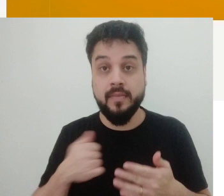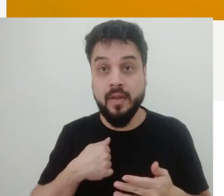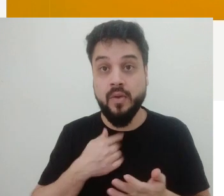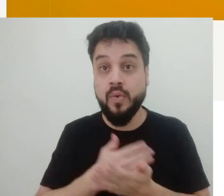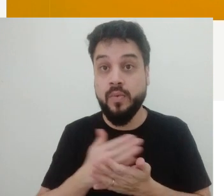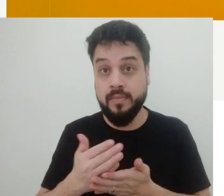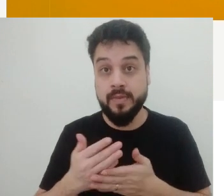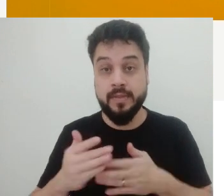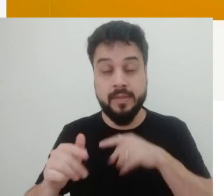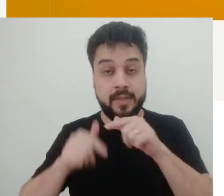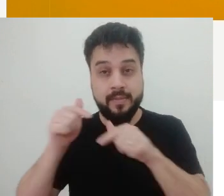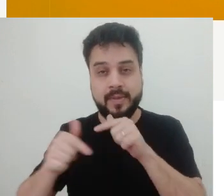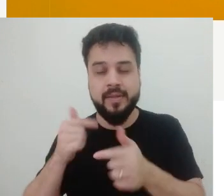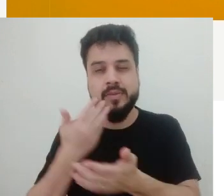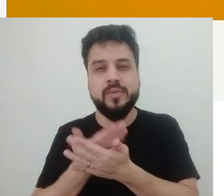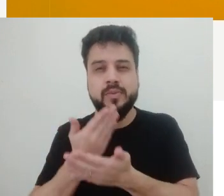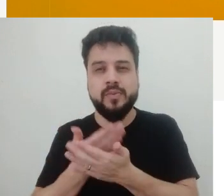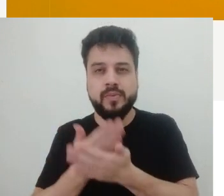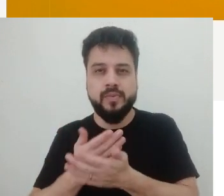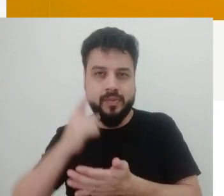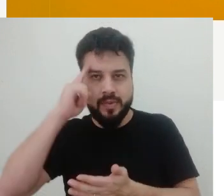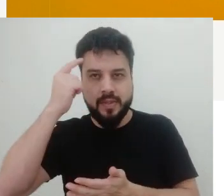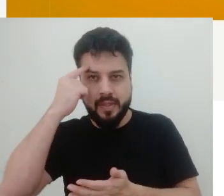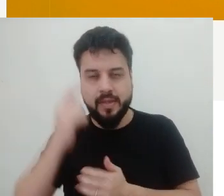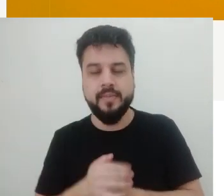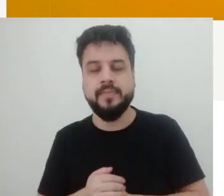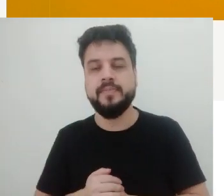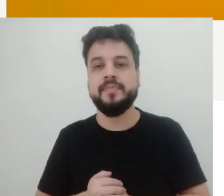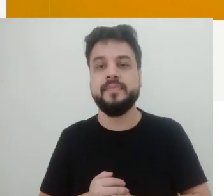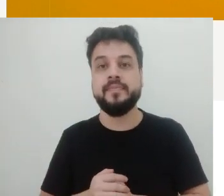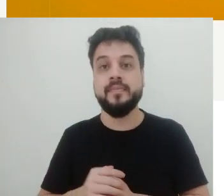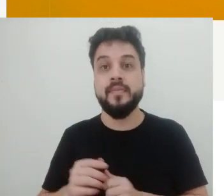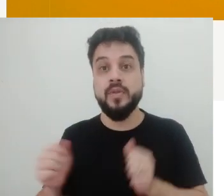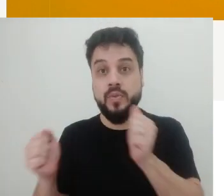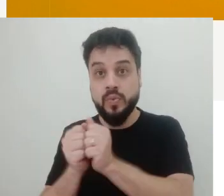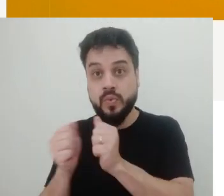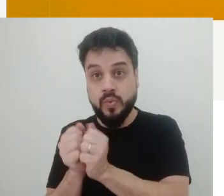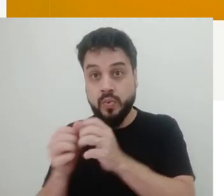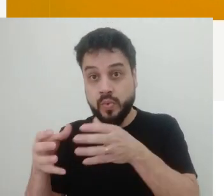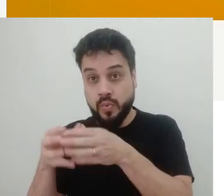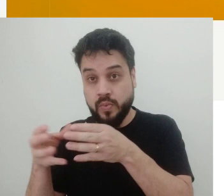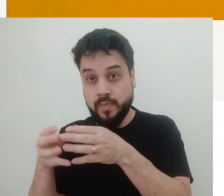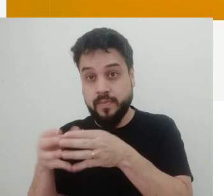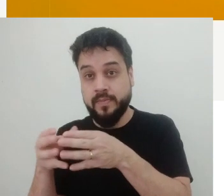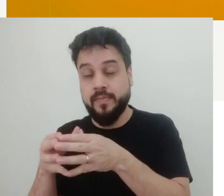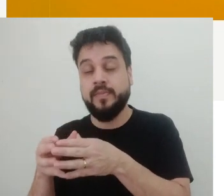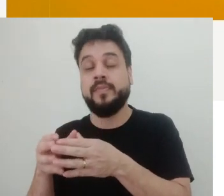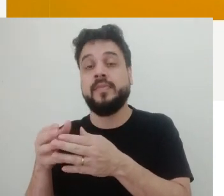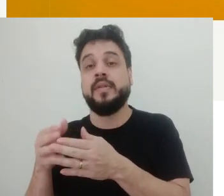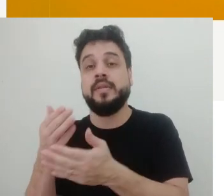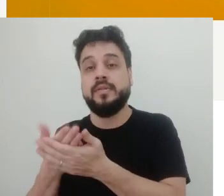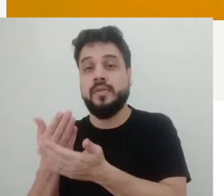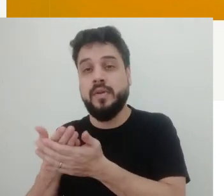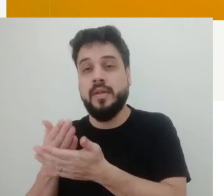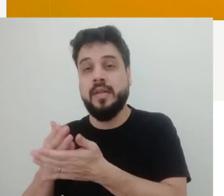Sea, Arturo Guardao, Francisco Miro Quesada, Arturo